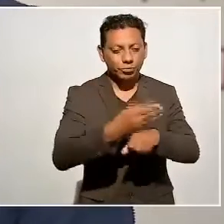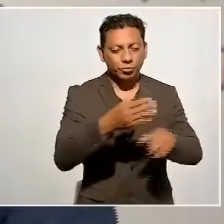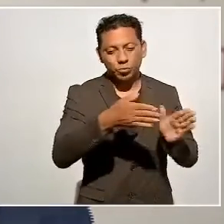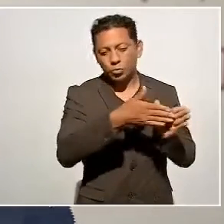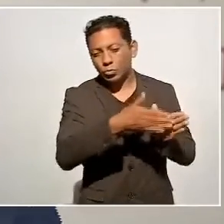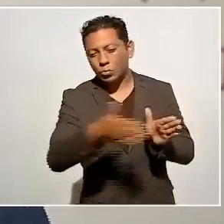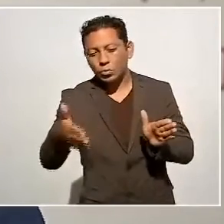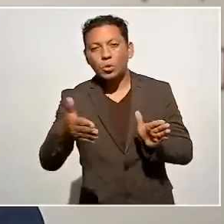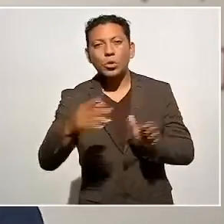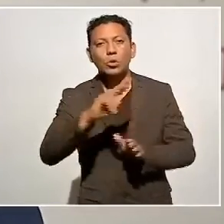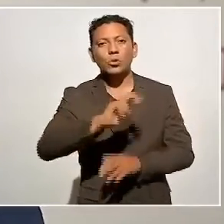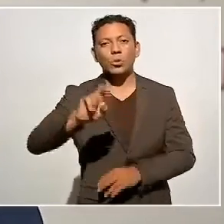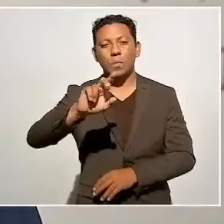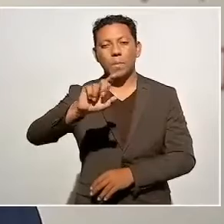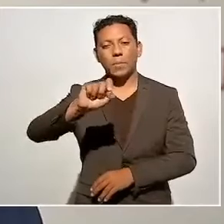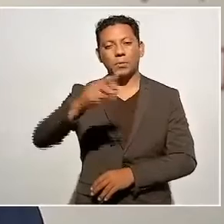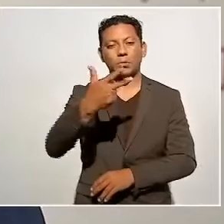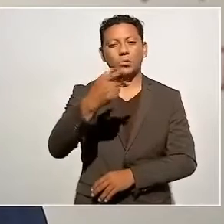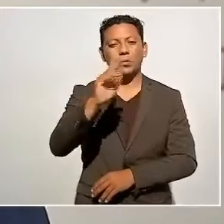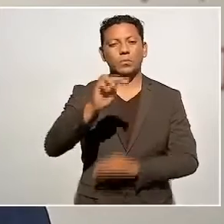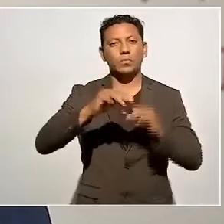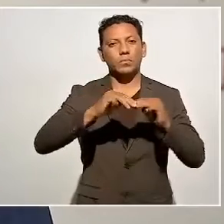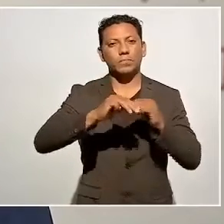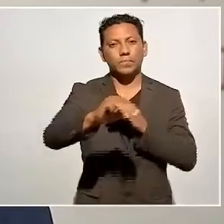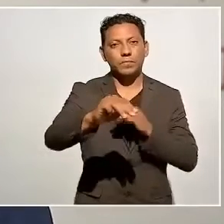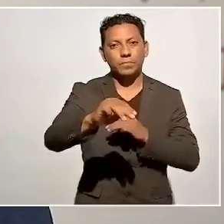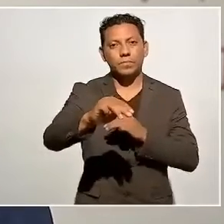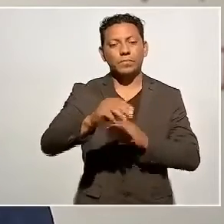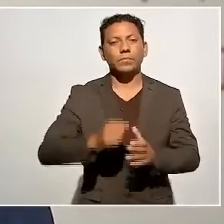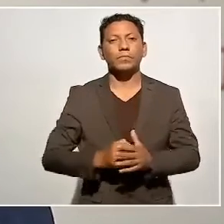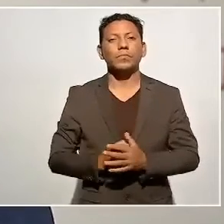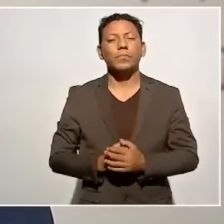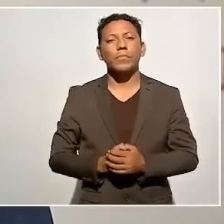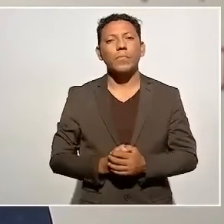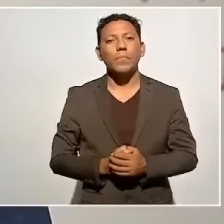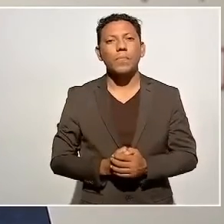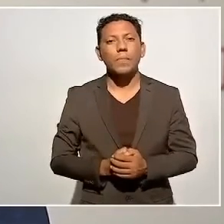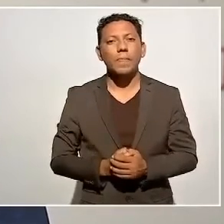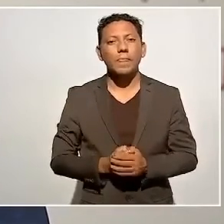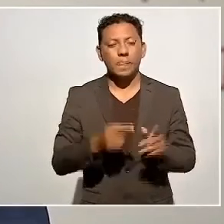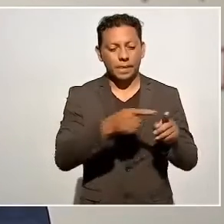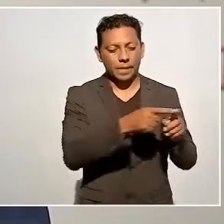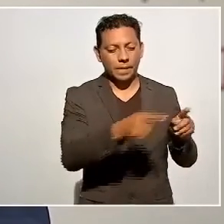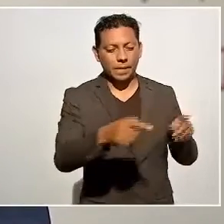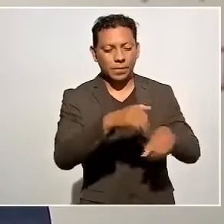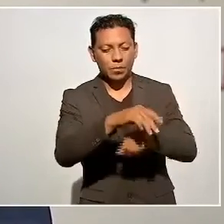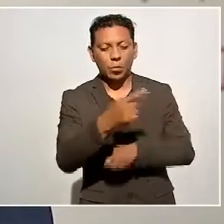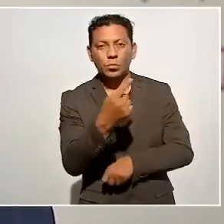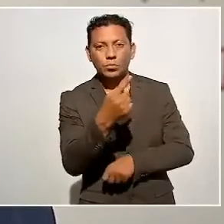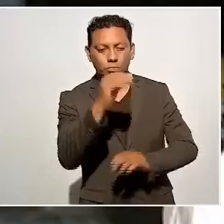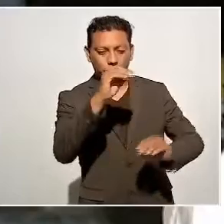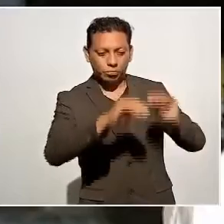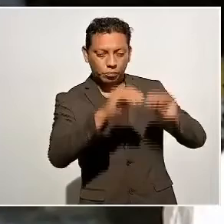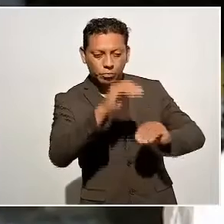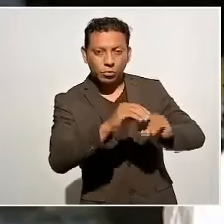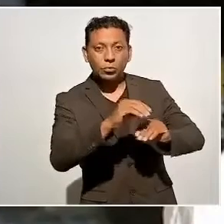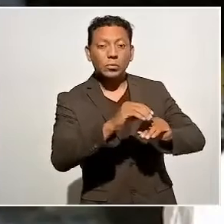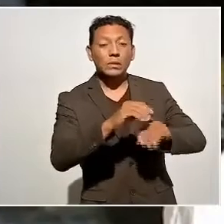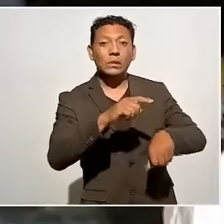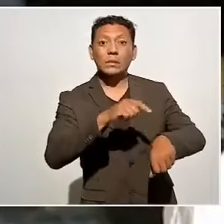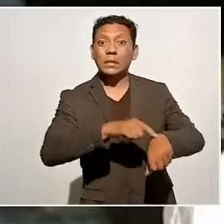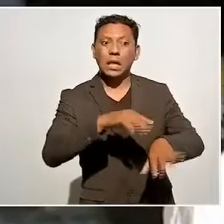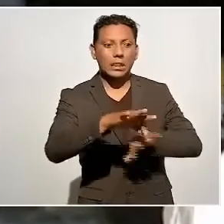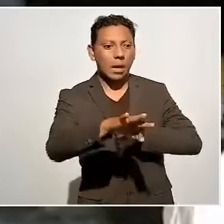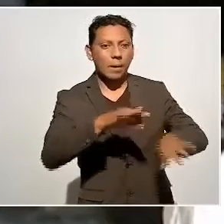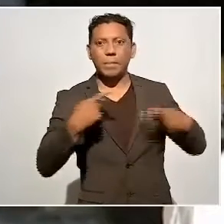los 228 kilómetros que conforman el tramo. En el tramo 1 se han implementado turnos triples para alcanzar